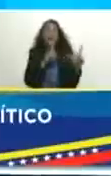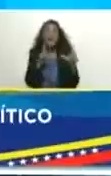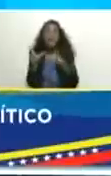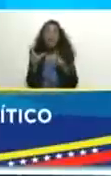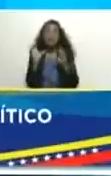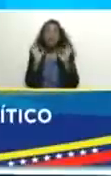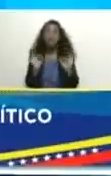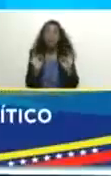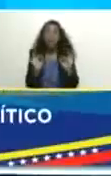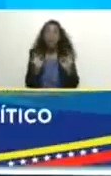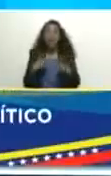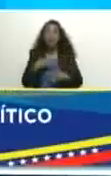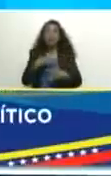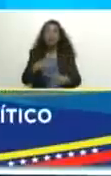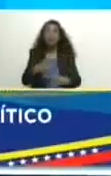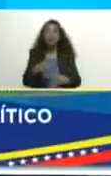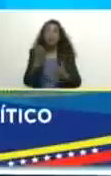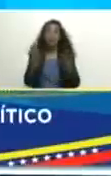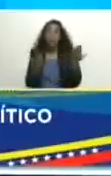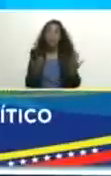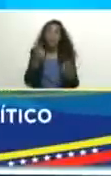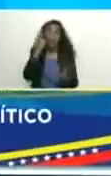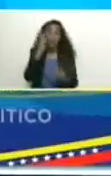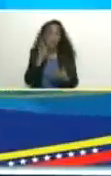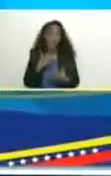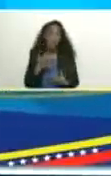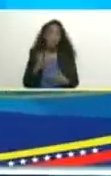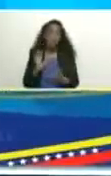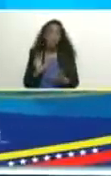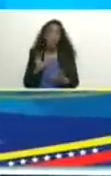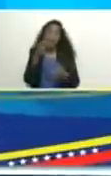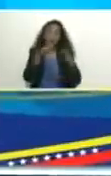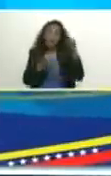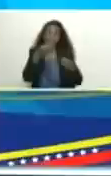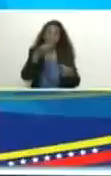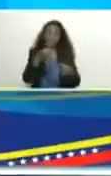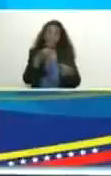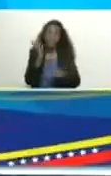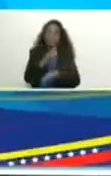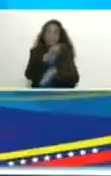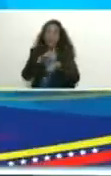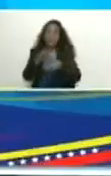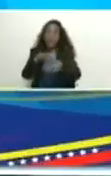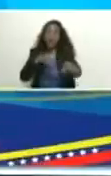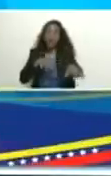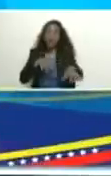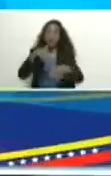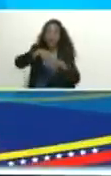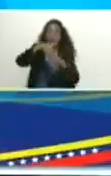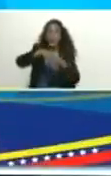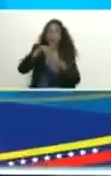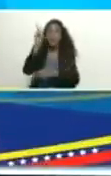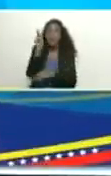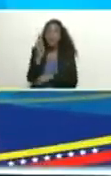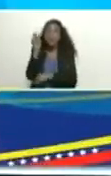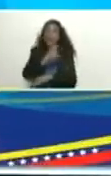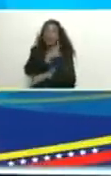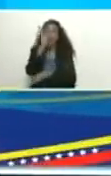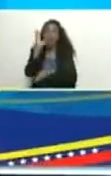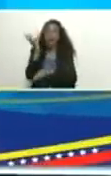activarse la iniciativa, en este caso la iniciativa legislativa, por la mayoría de los votos de las diputadas y los